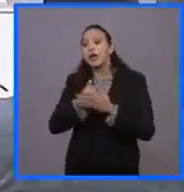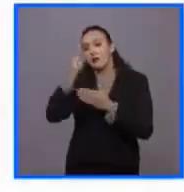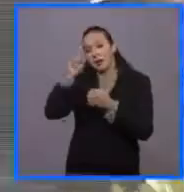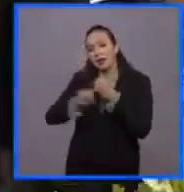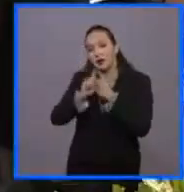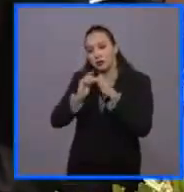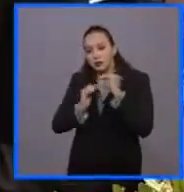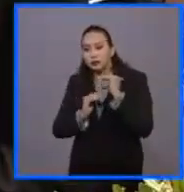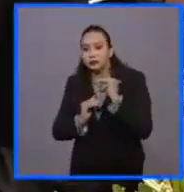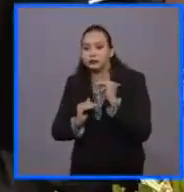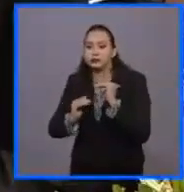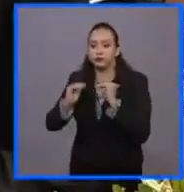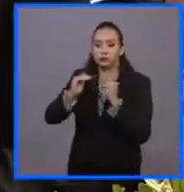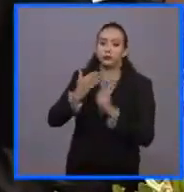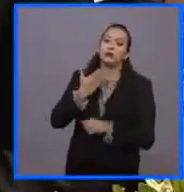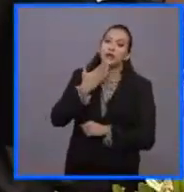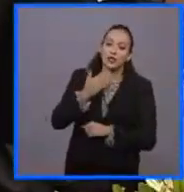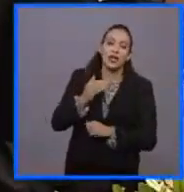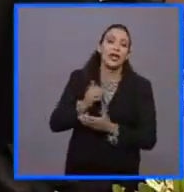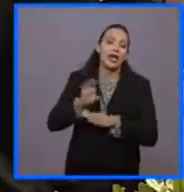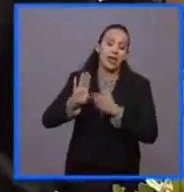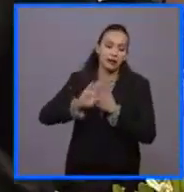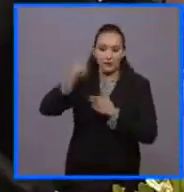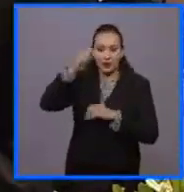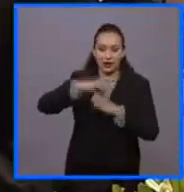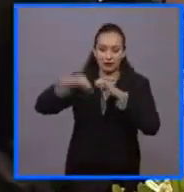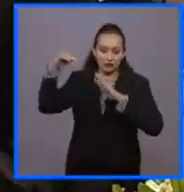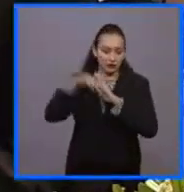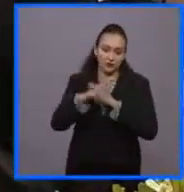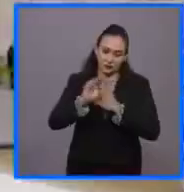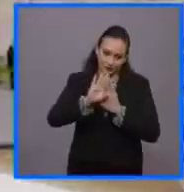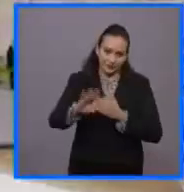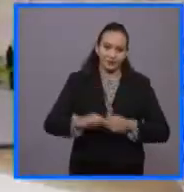y evitar que se vayan a la quiebra. Es la información que tenemos.